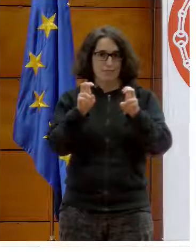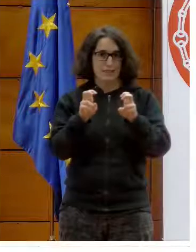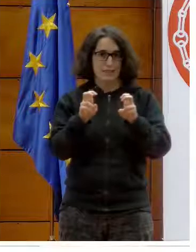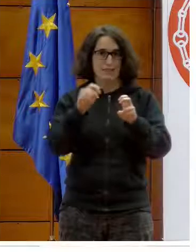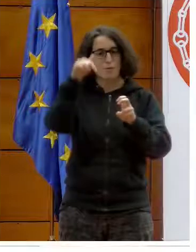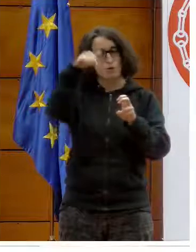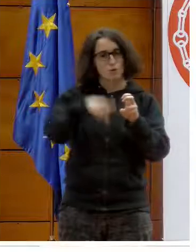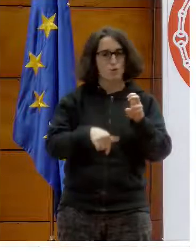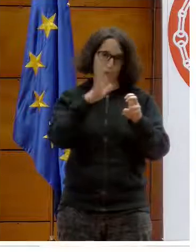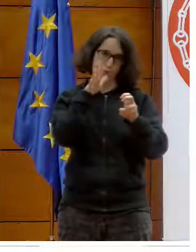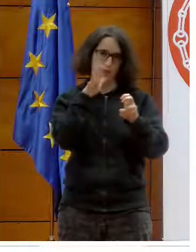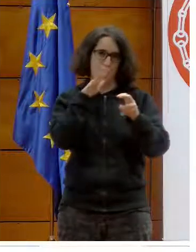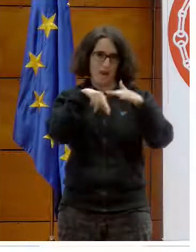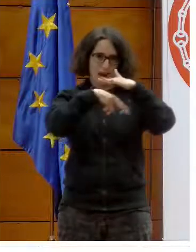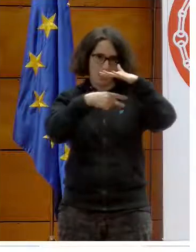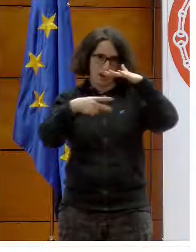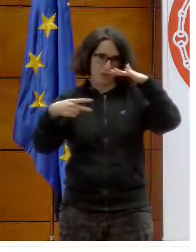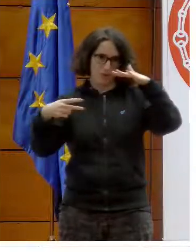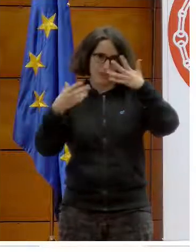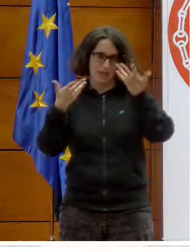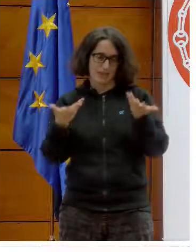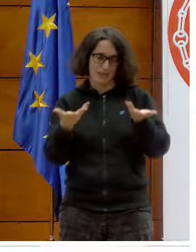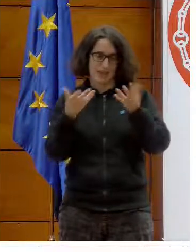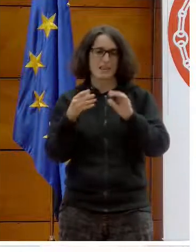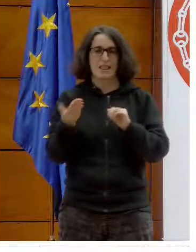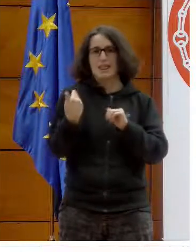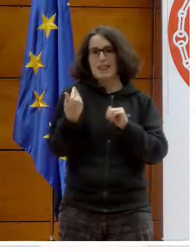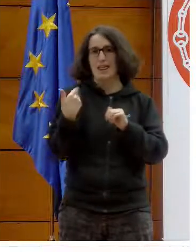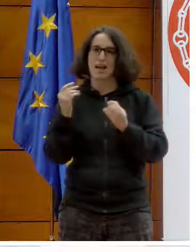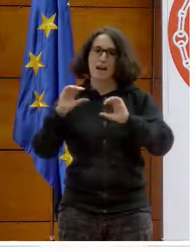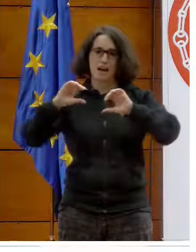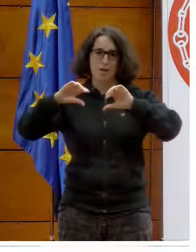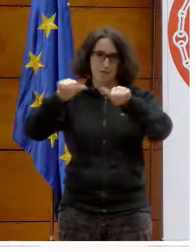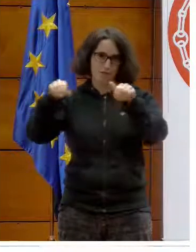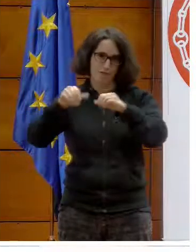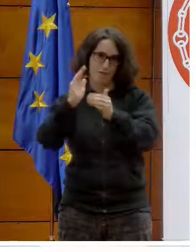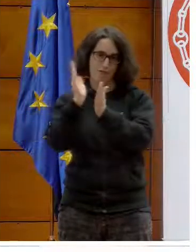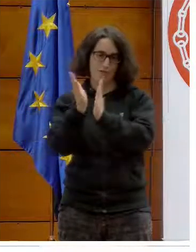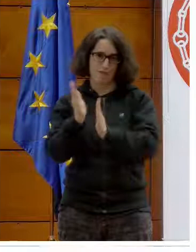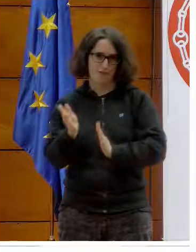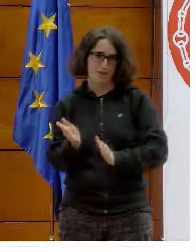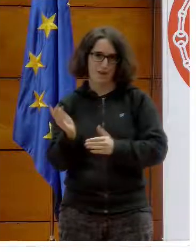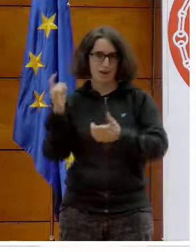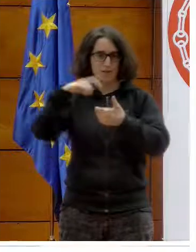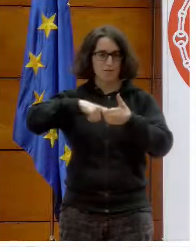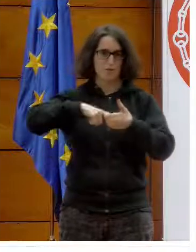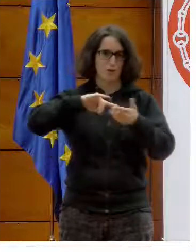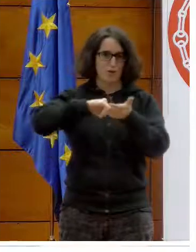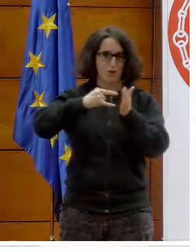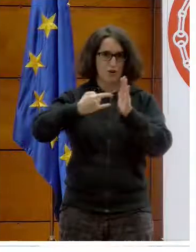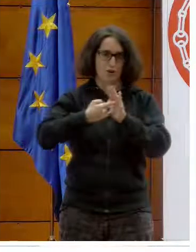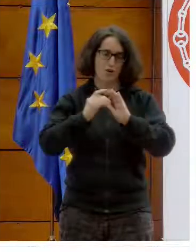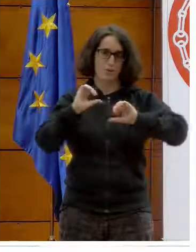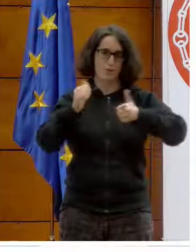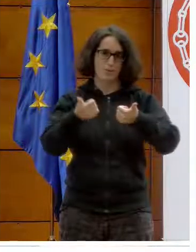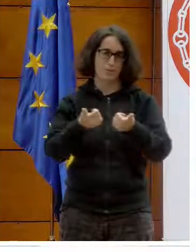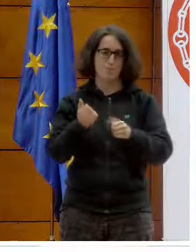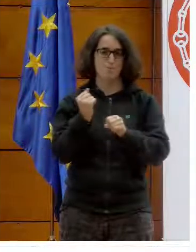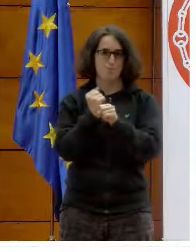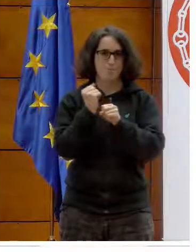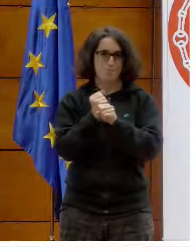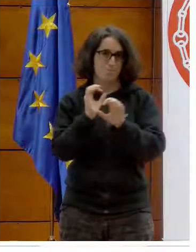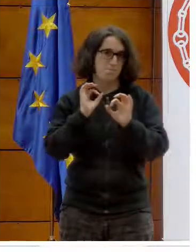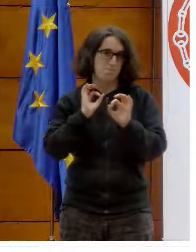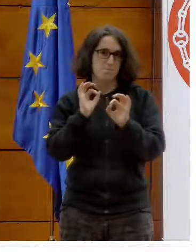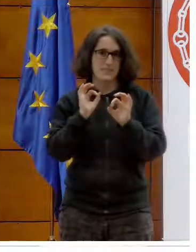medio pues, los y las fisios entramos a trabajar en el proyecto, con el objetivo pues, de explorar la terapia subacuática como una herramienta